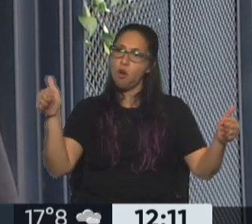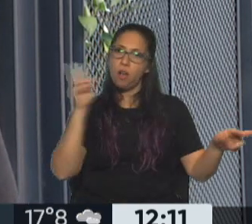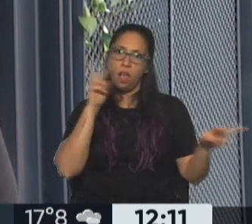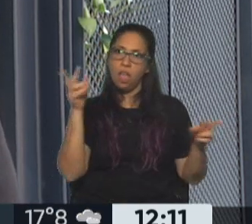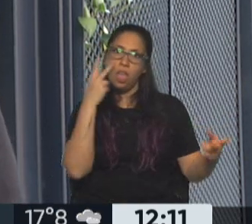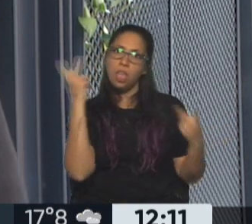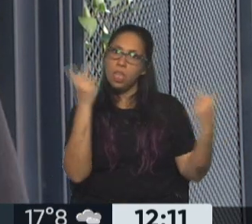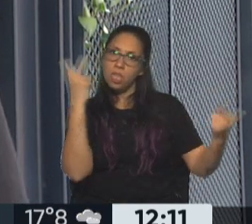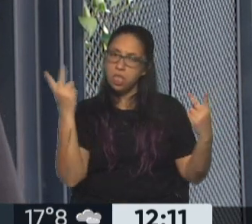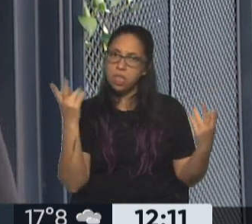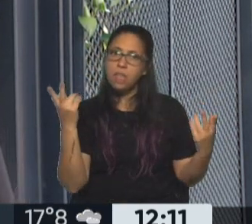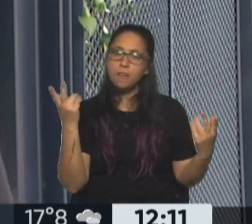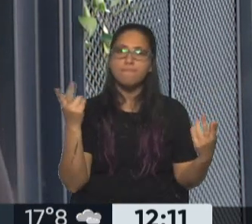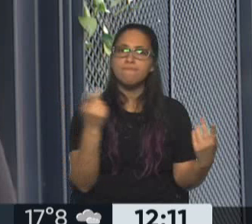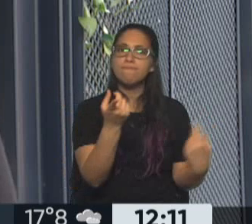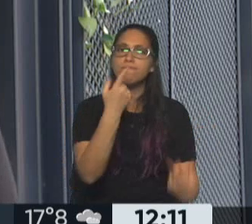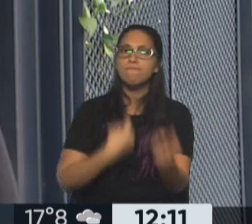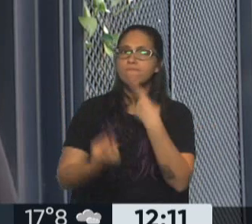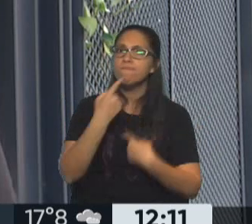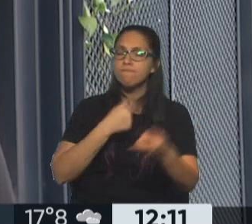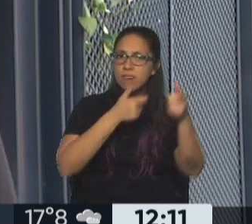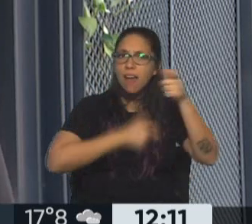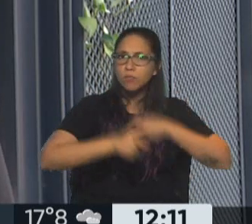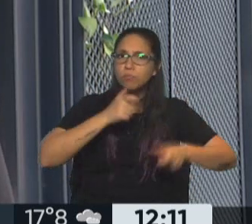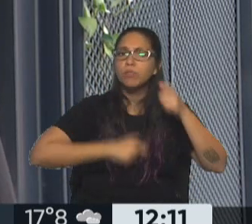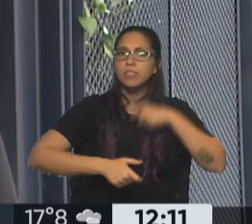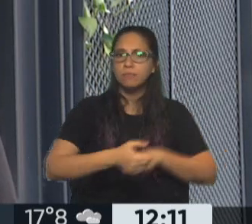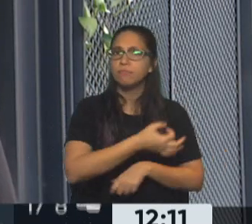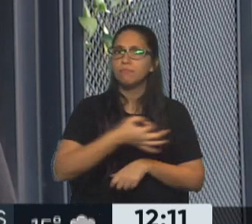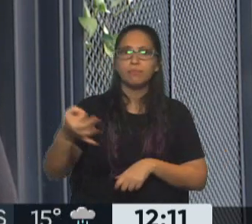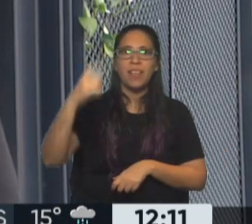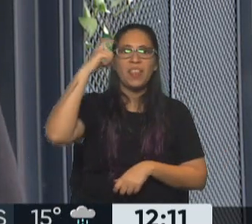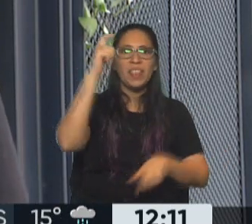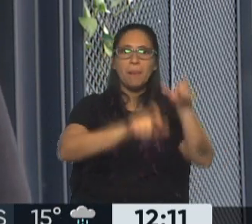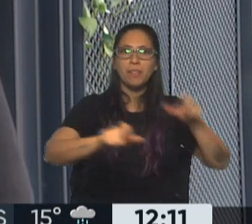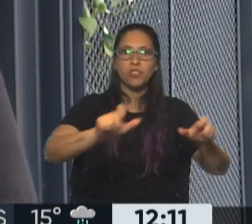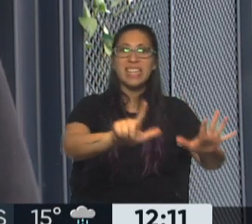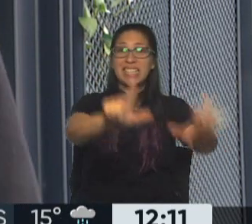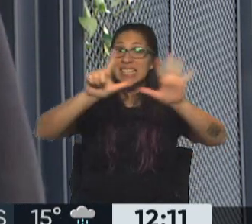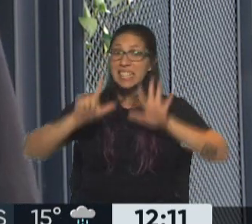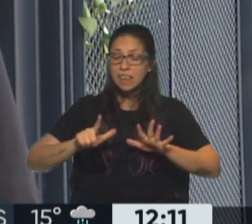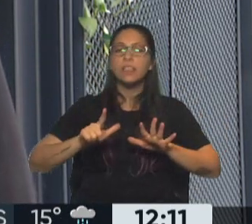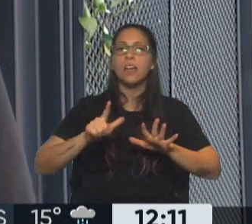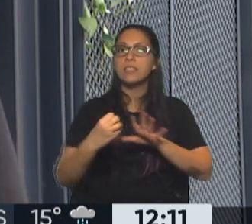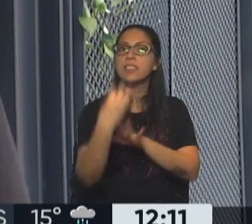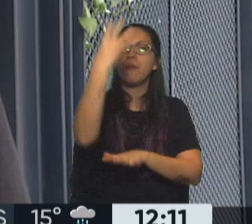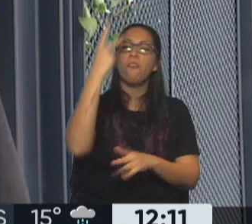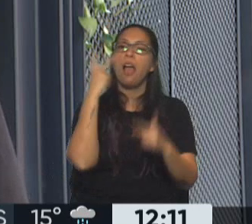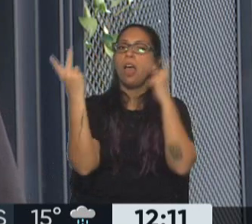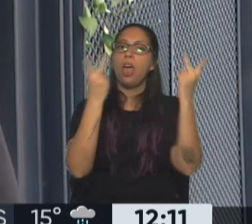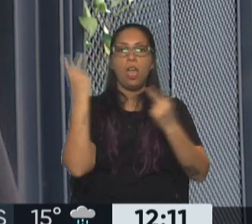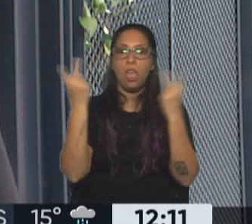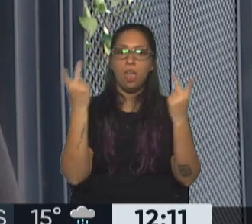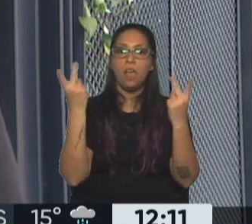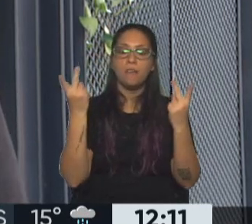efectivamente los encuestados han respondido que siete de cada diez suelen distraerse en el semáforo como particularidad de este estudio